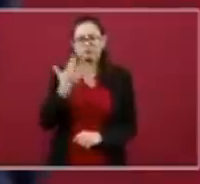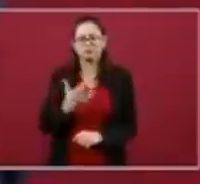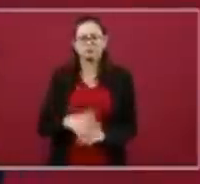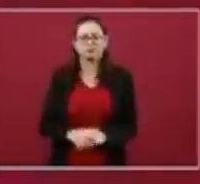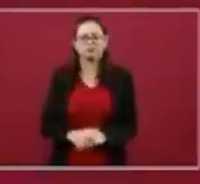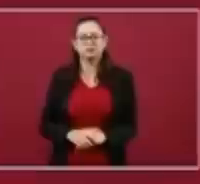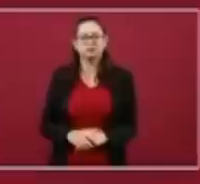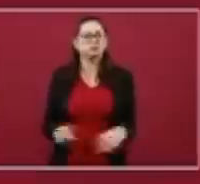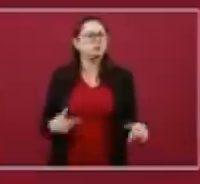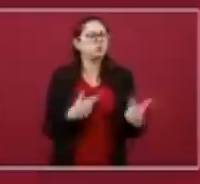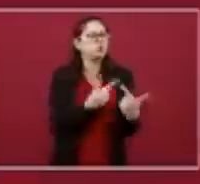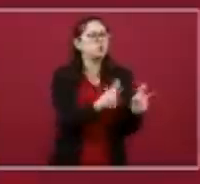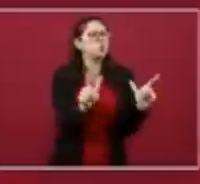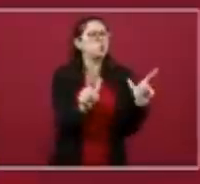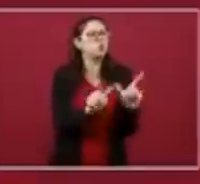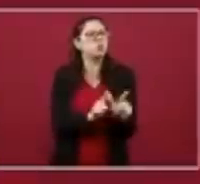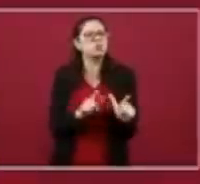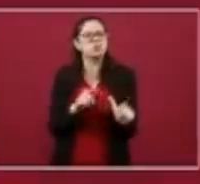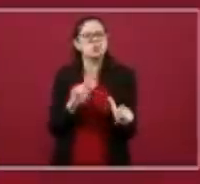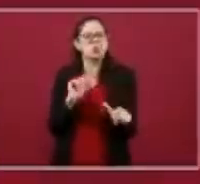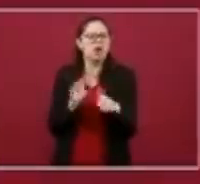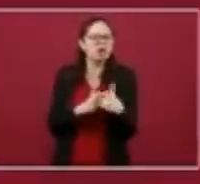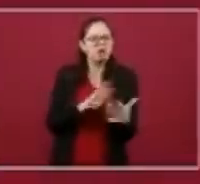compromisos con grupos de intereses creados.